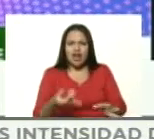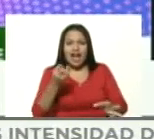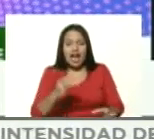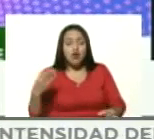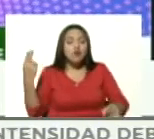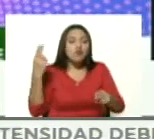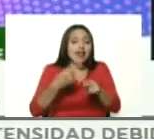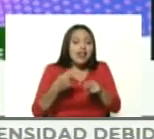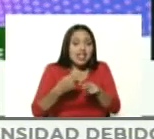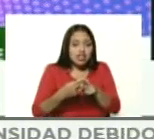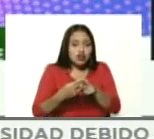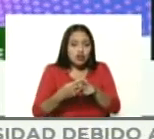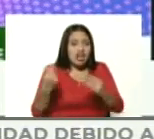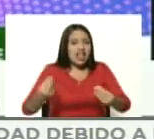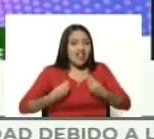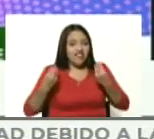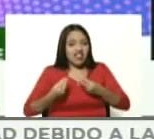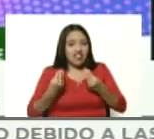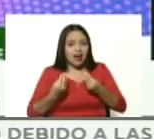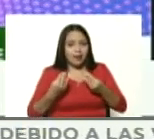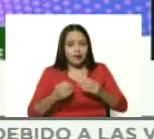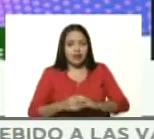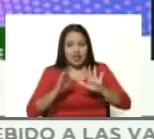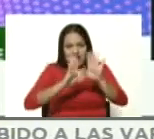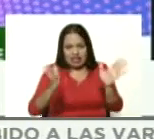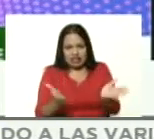amenaza la vida misma en el planeta.